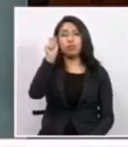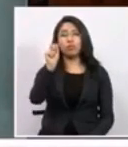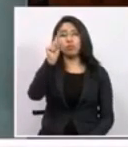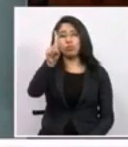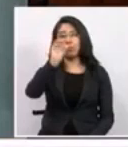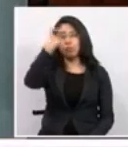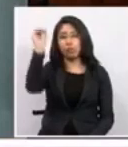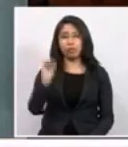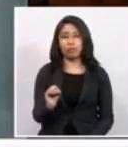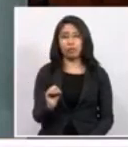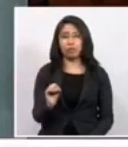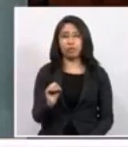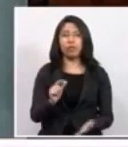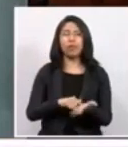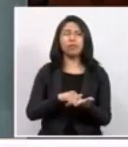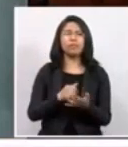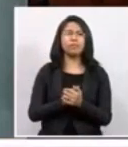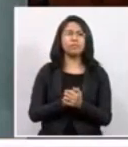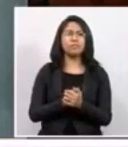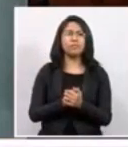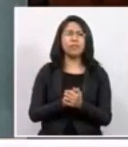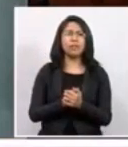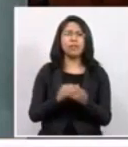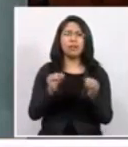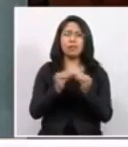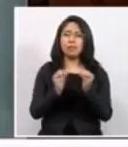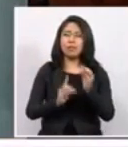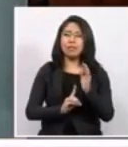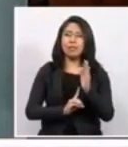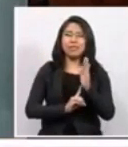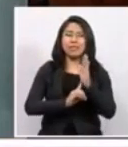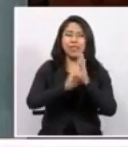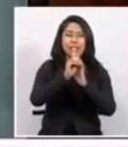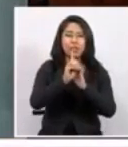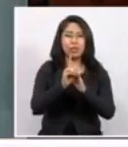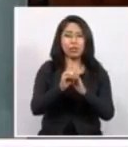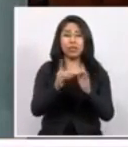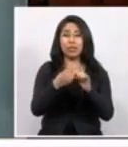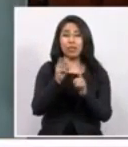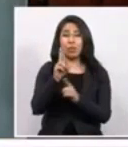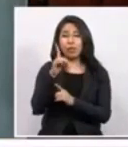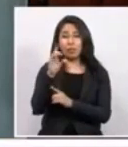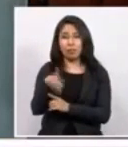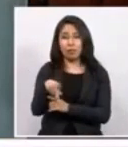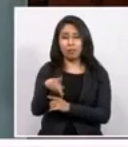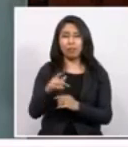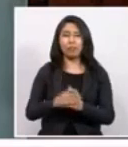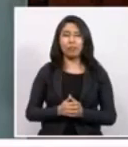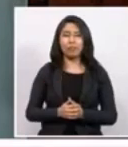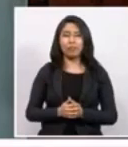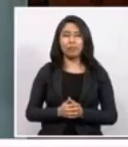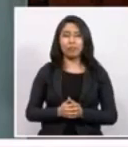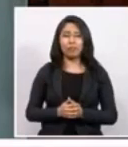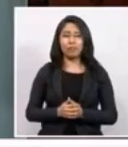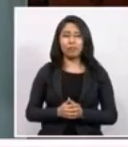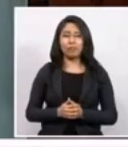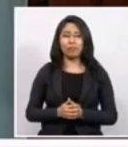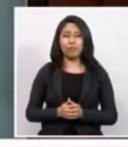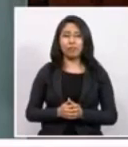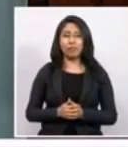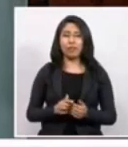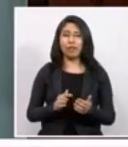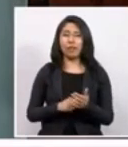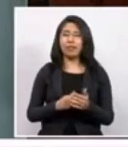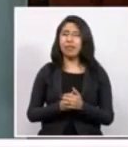12,1% y se convierte en el más alto desde el periodo de la UDP. El déficit del sector público financiero